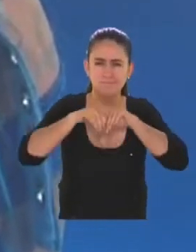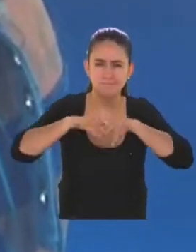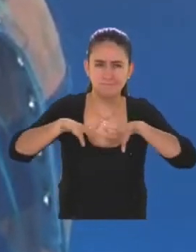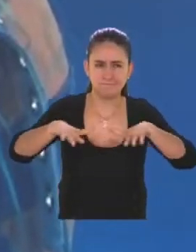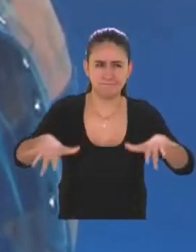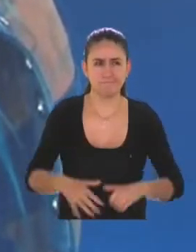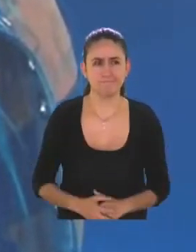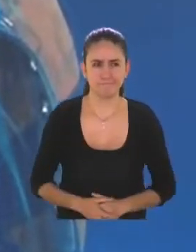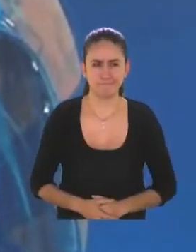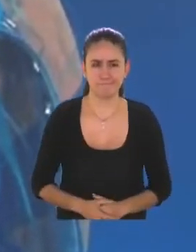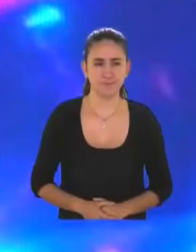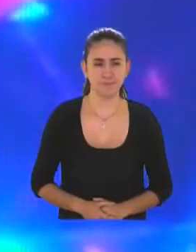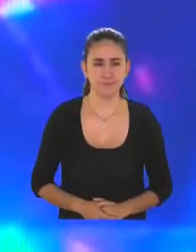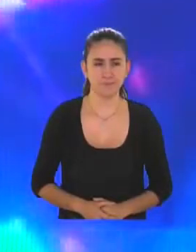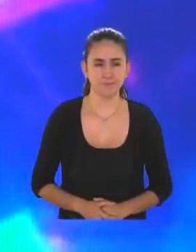sencillo, Provenza.